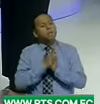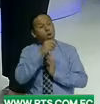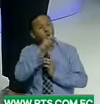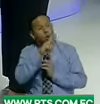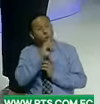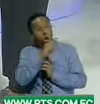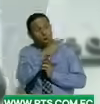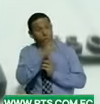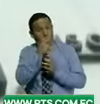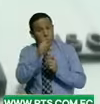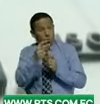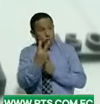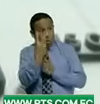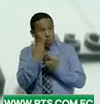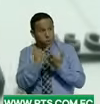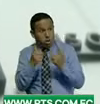Norero.